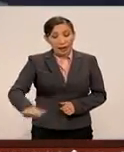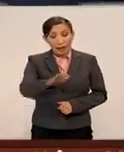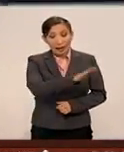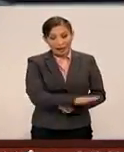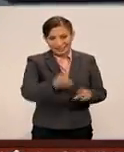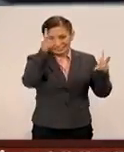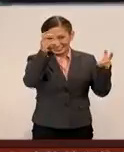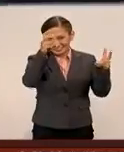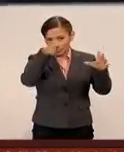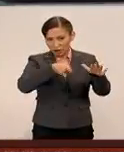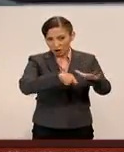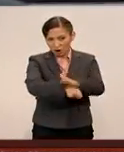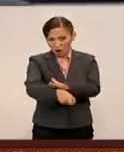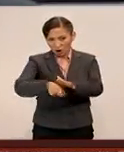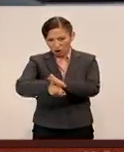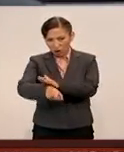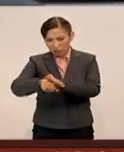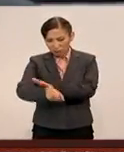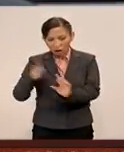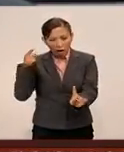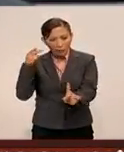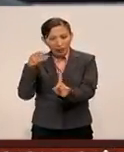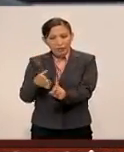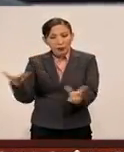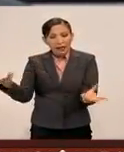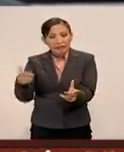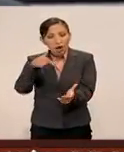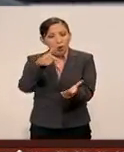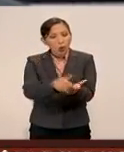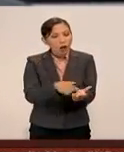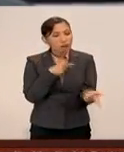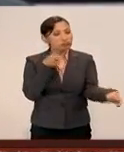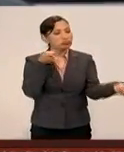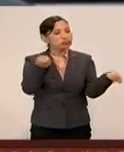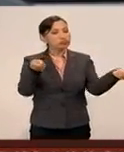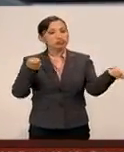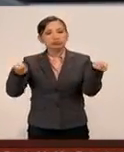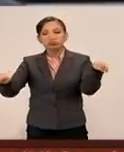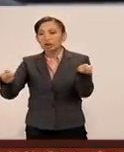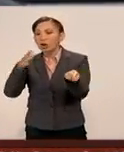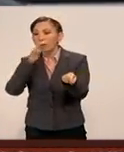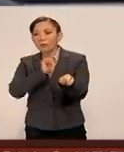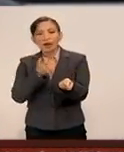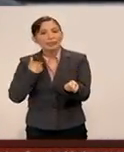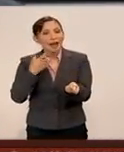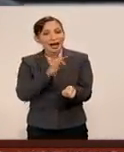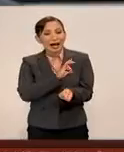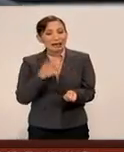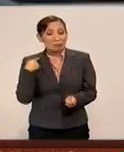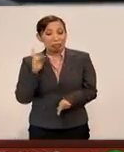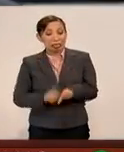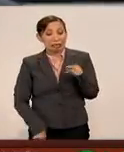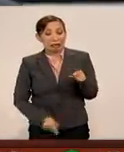En el ámbito de la corrupción, el objetivo de crear espacios de control en los que no sea redituable separarse de lo que dicta la